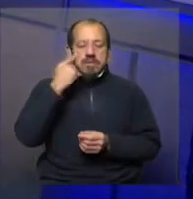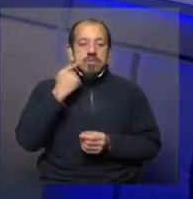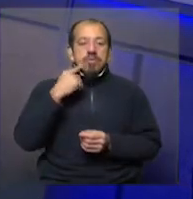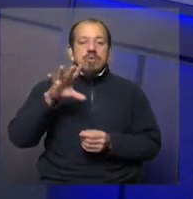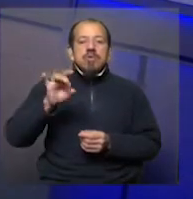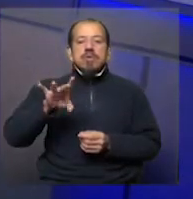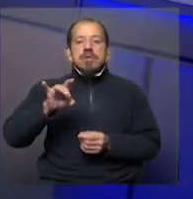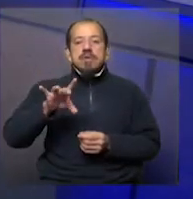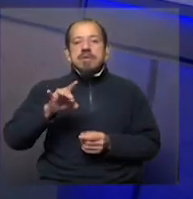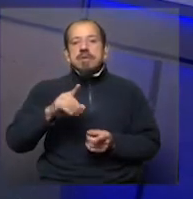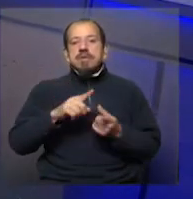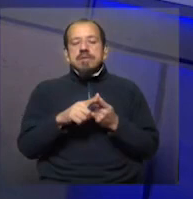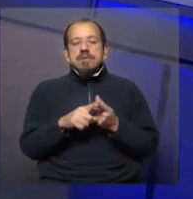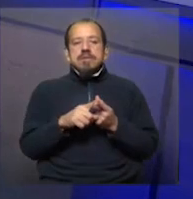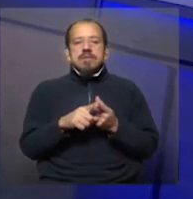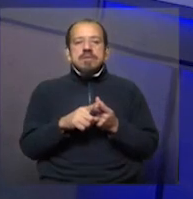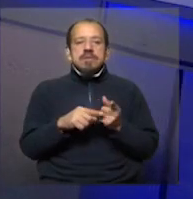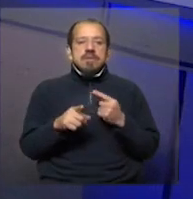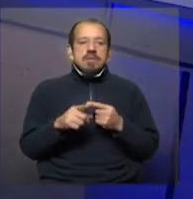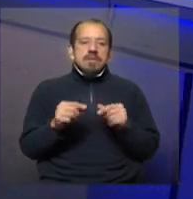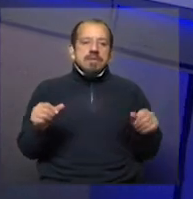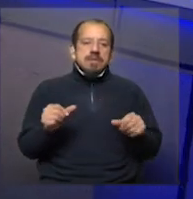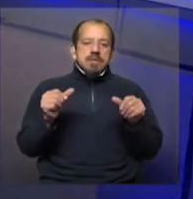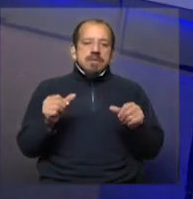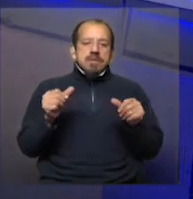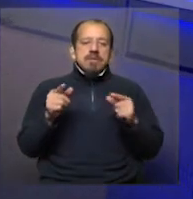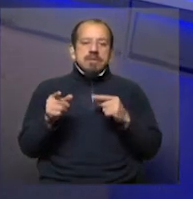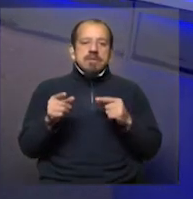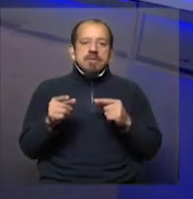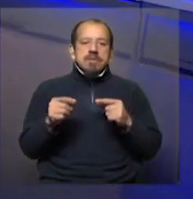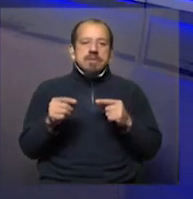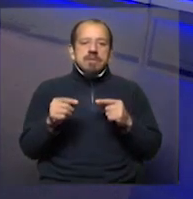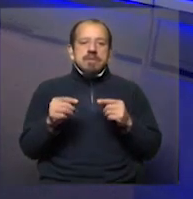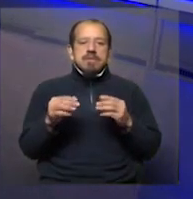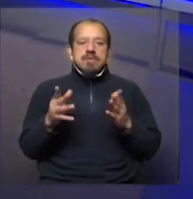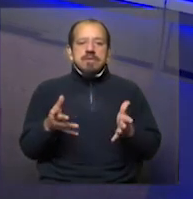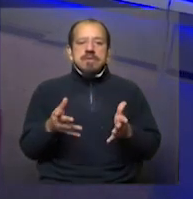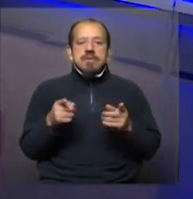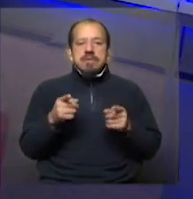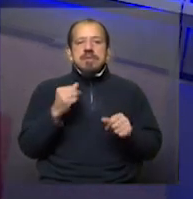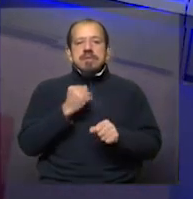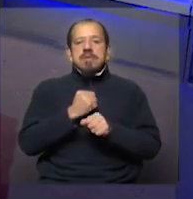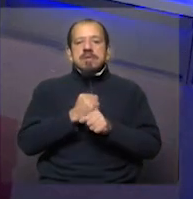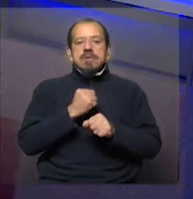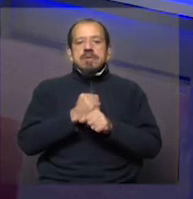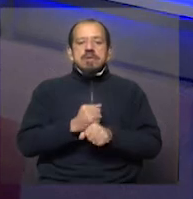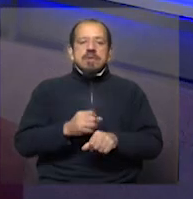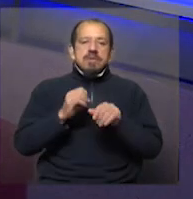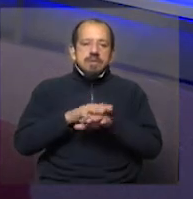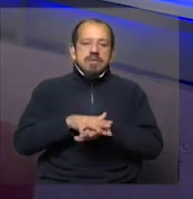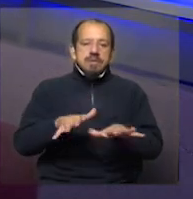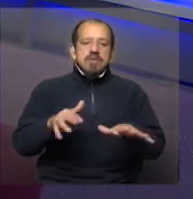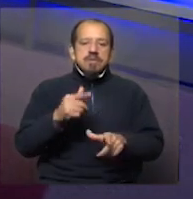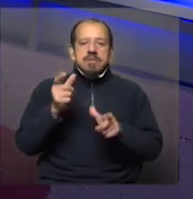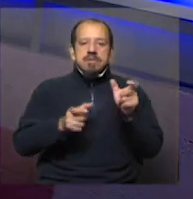cerramos un ciclo lindísimo de lo que ha sido todo este trabajo, construcción de redes, de personas